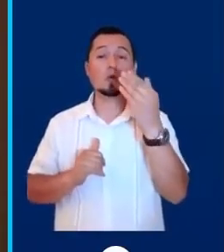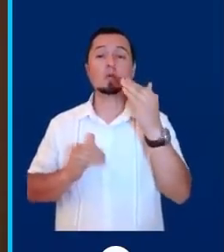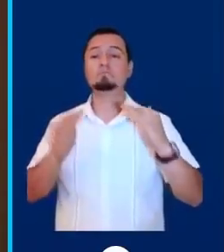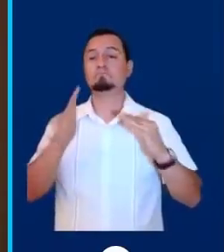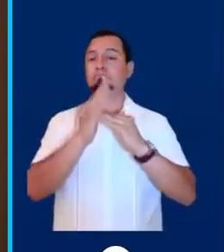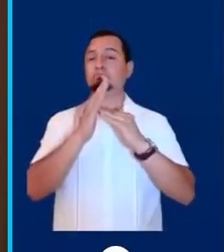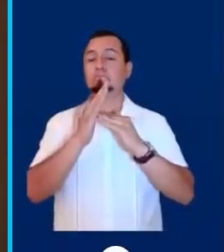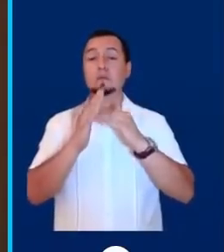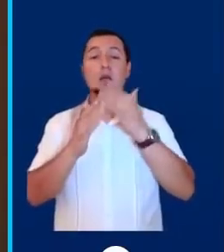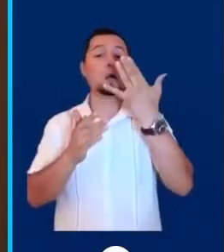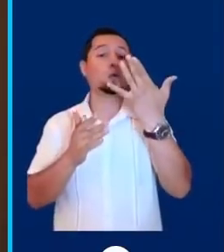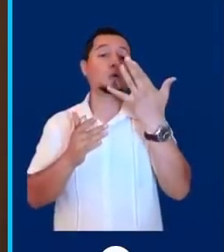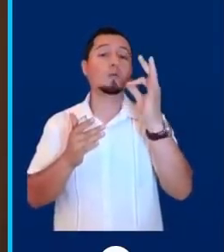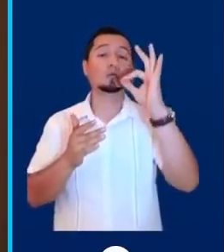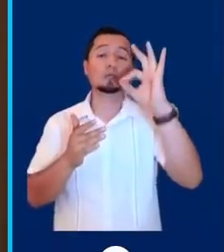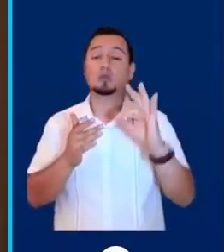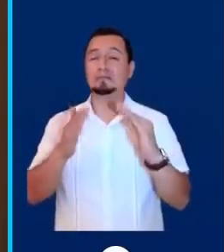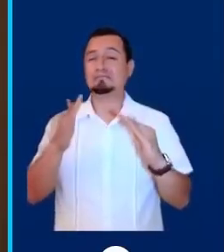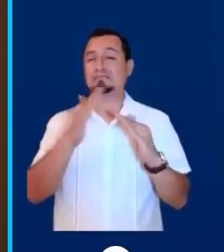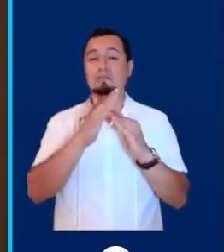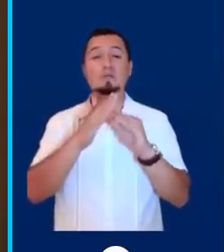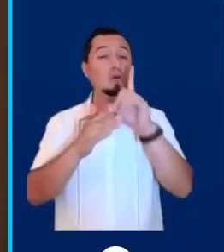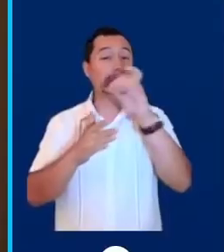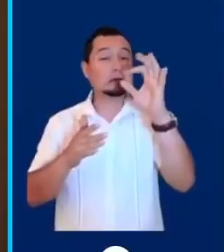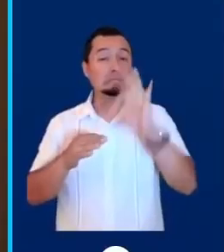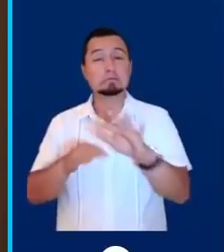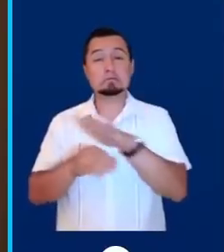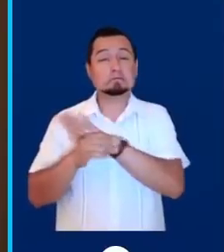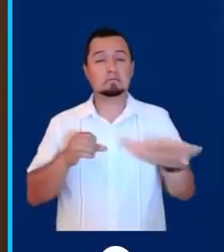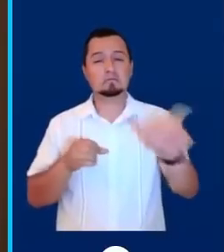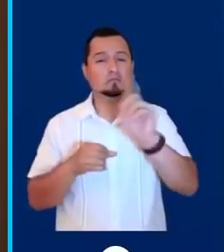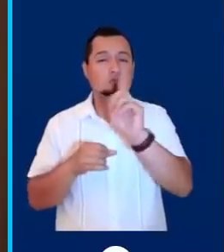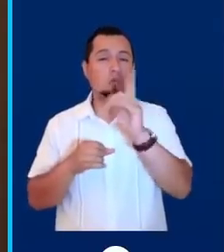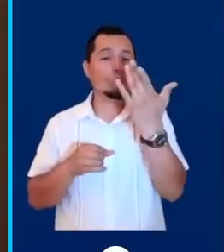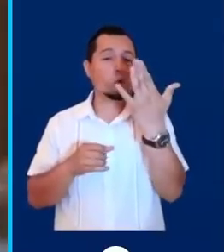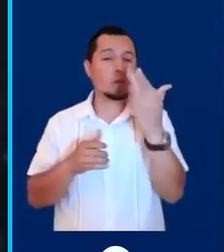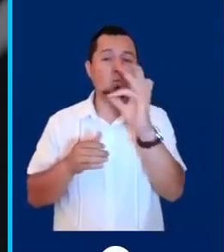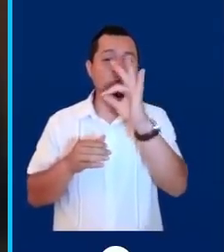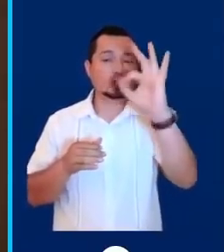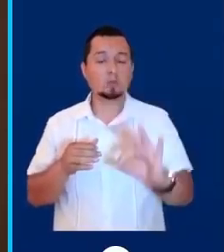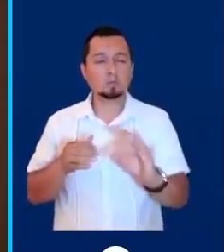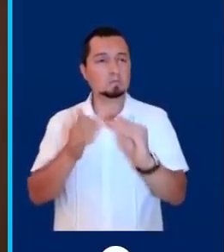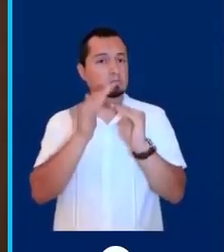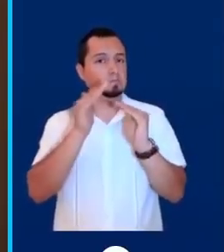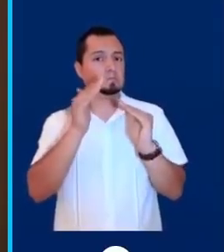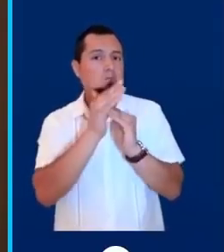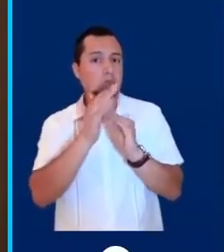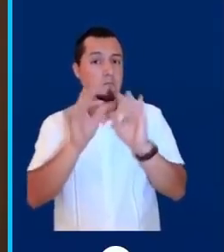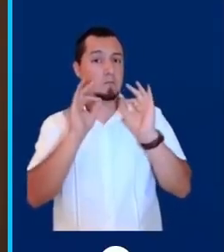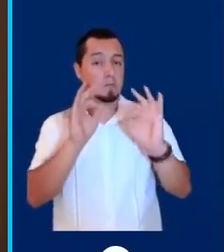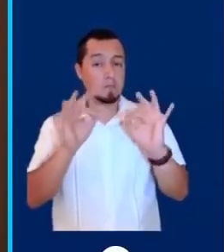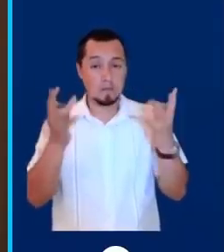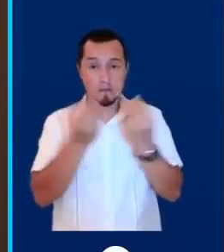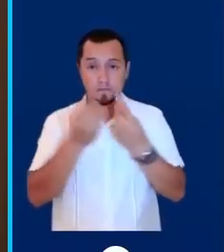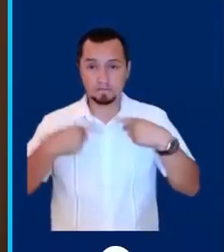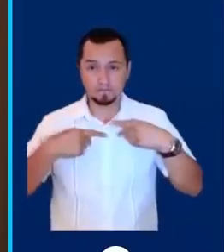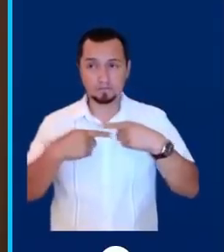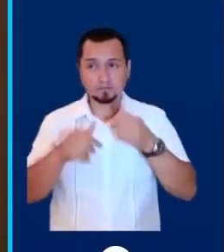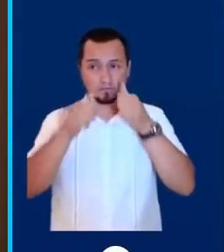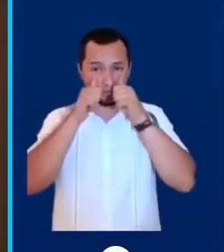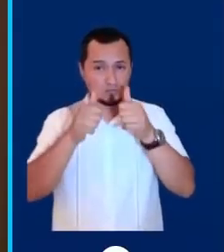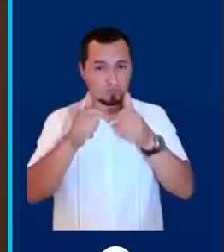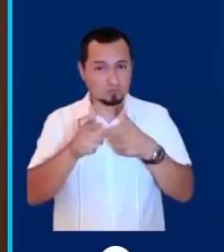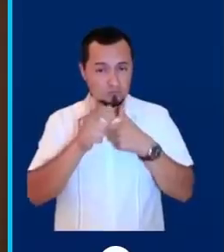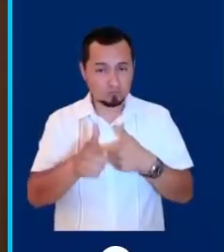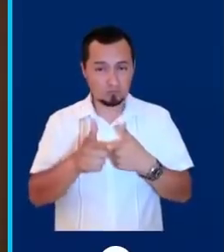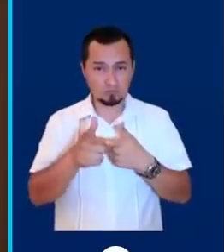actual al 50%. Esto yo creo que es un gran avance, pero a la vez es un avance con prudencia para estar seguros de que